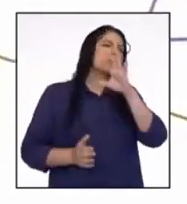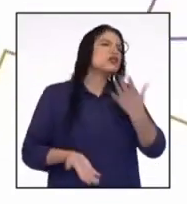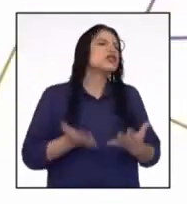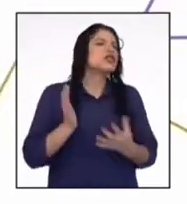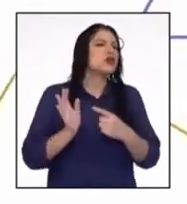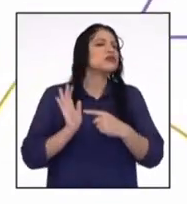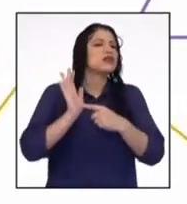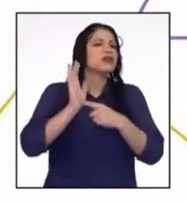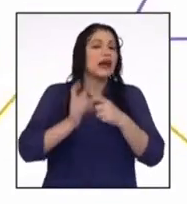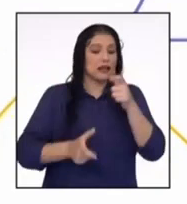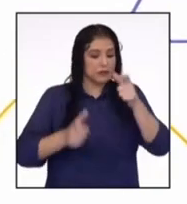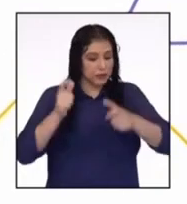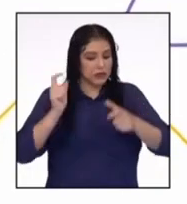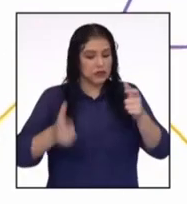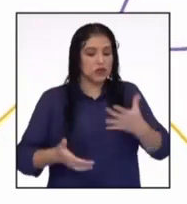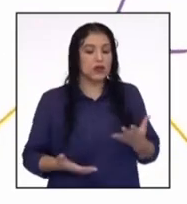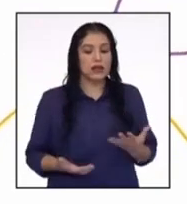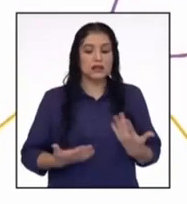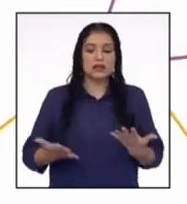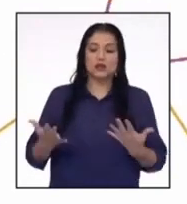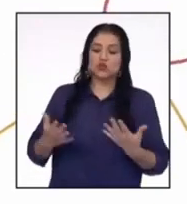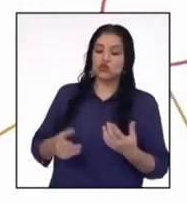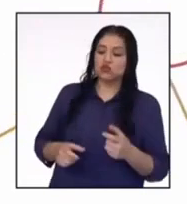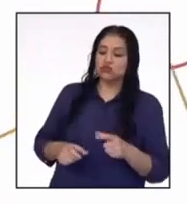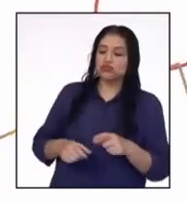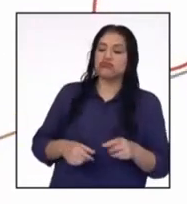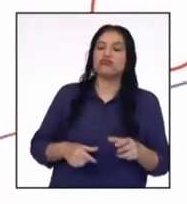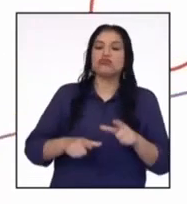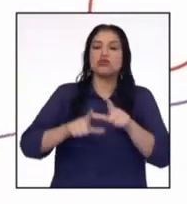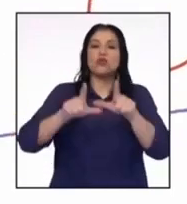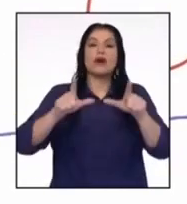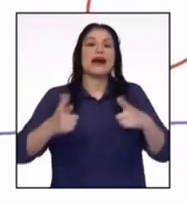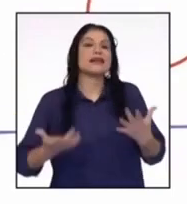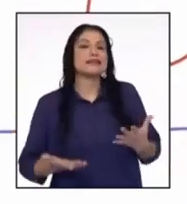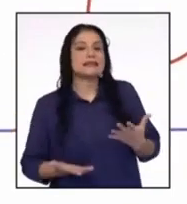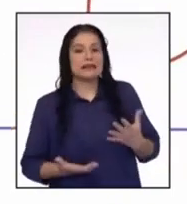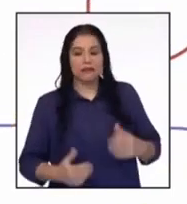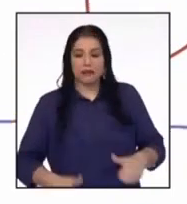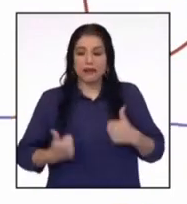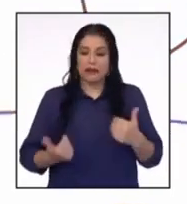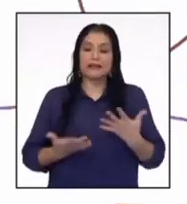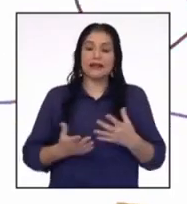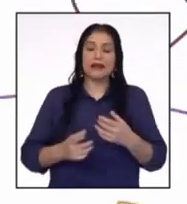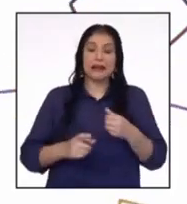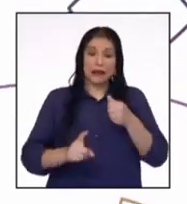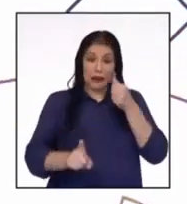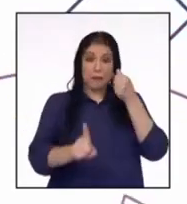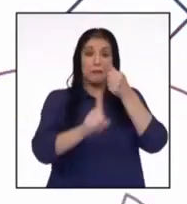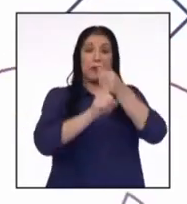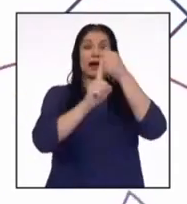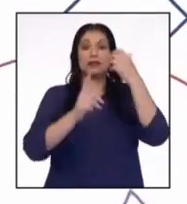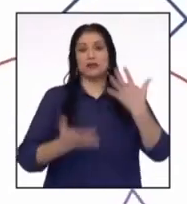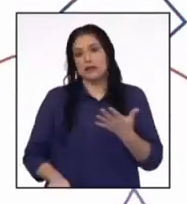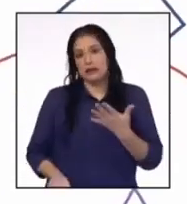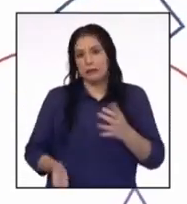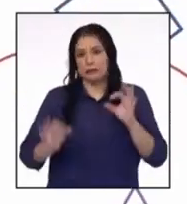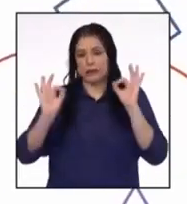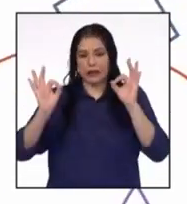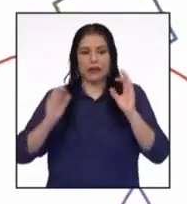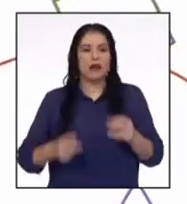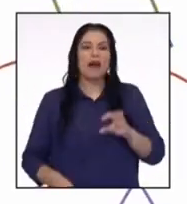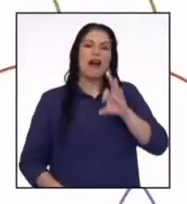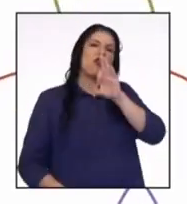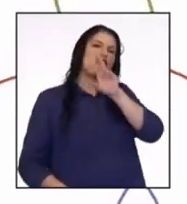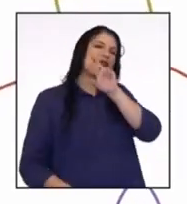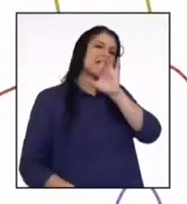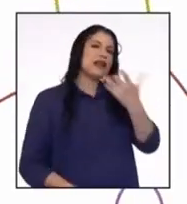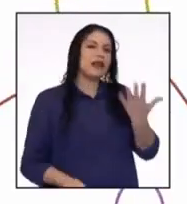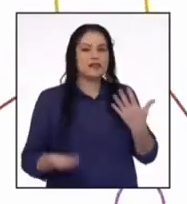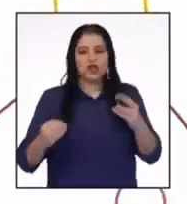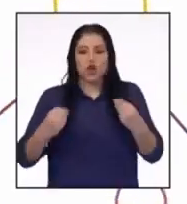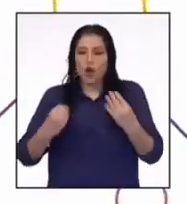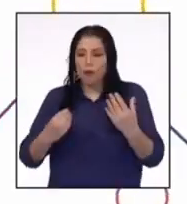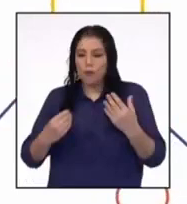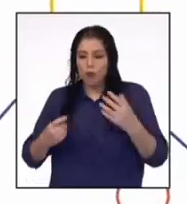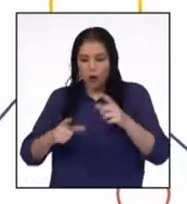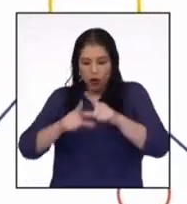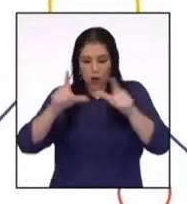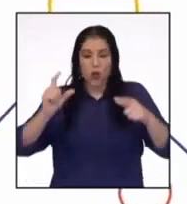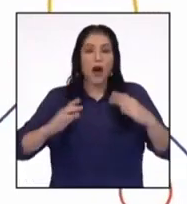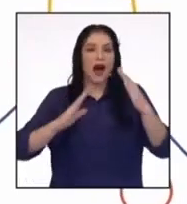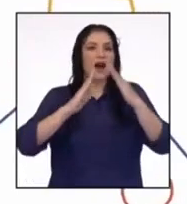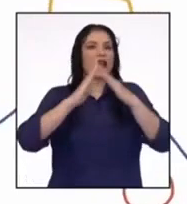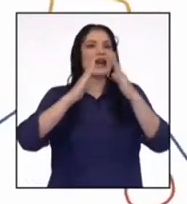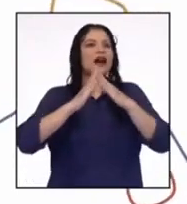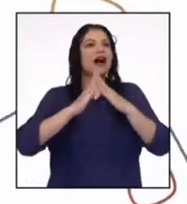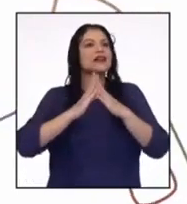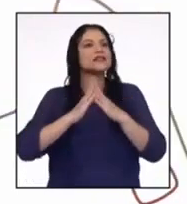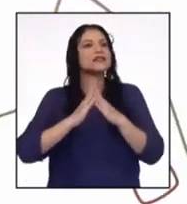a que los seres humanos y sus medios de vida están en la zona de impacto de un peligro. Fragilidad se refiere a las condiciones físicas de desventaja o